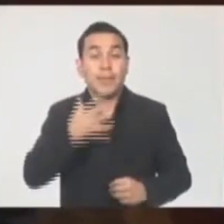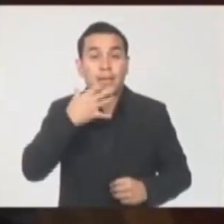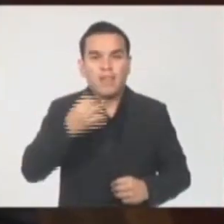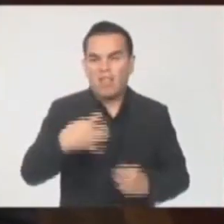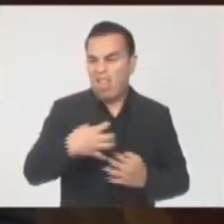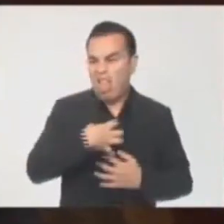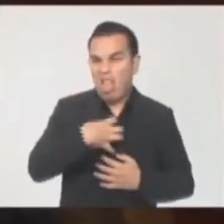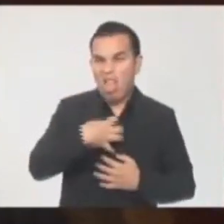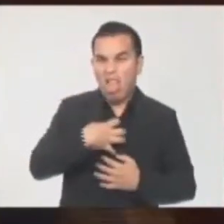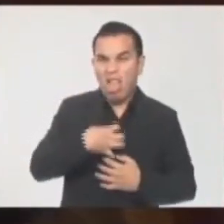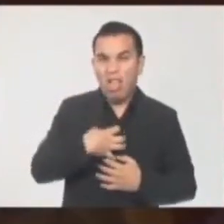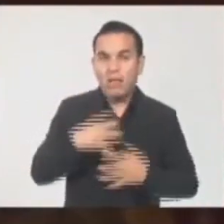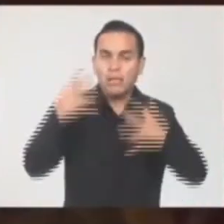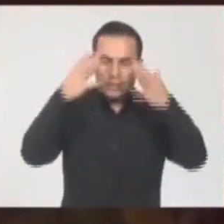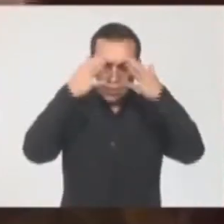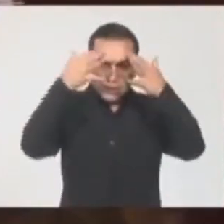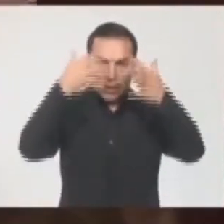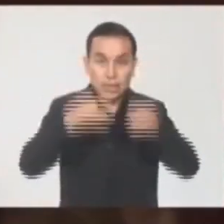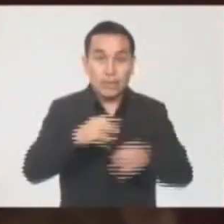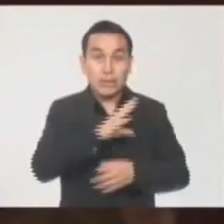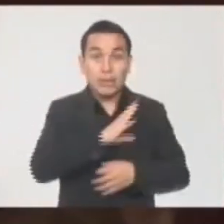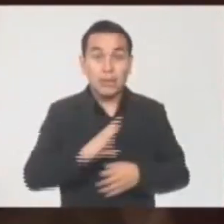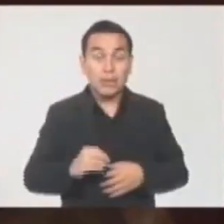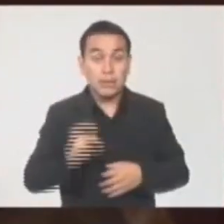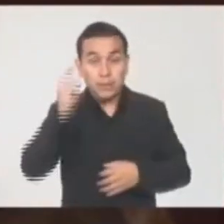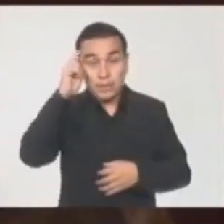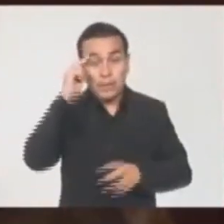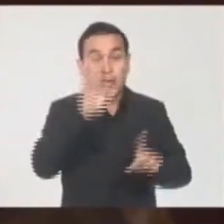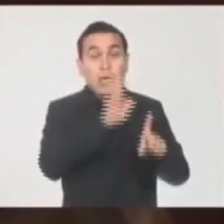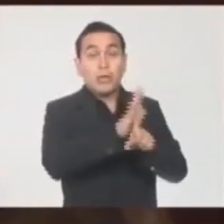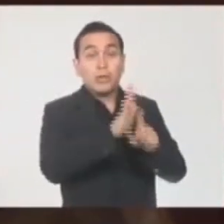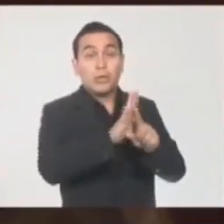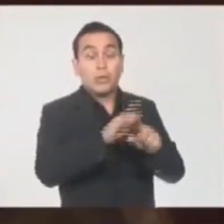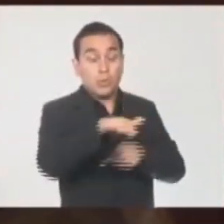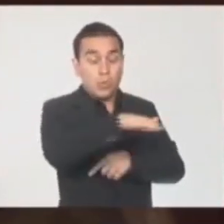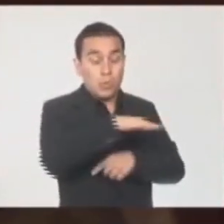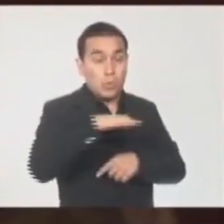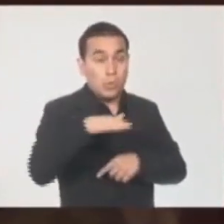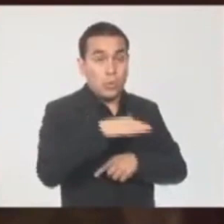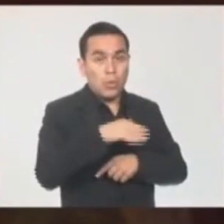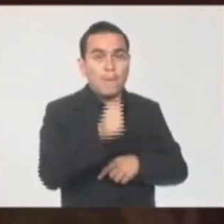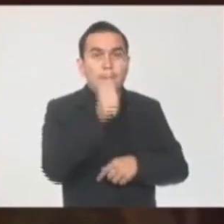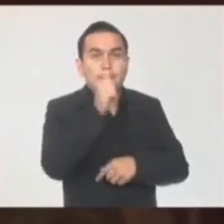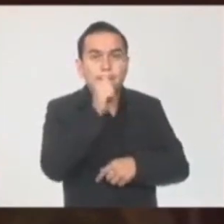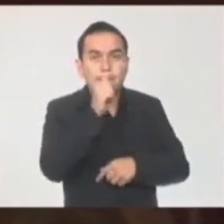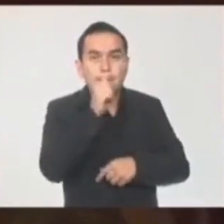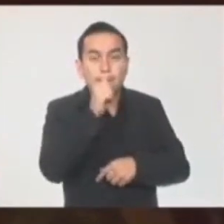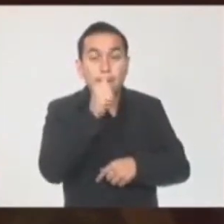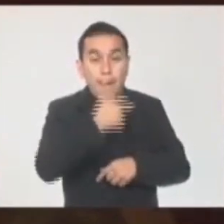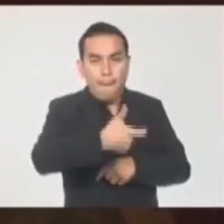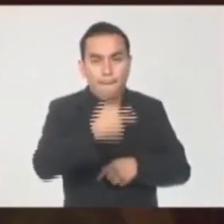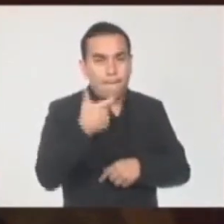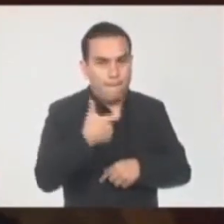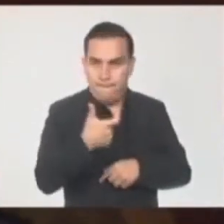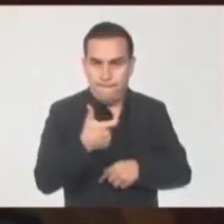molesta que las grandes decisiones del país ya no se tomen en sus salas de conferencia y en sus despachos, como antes.